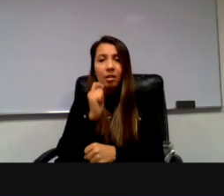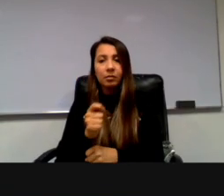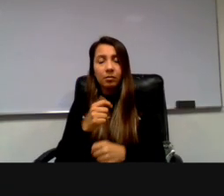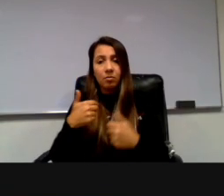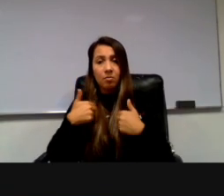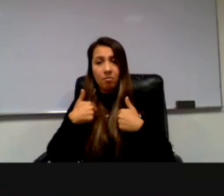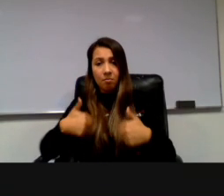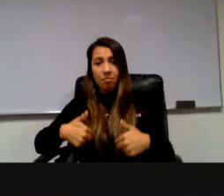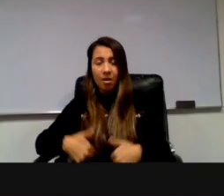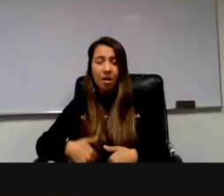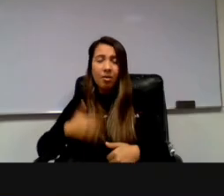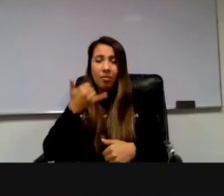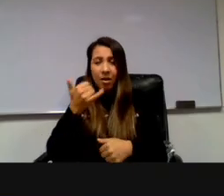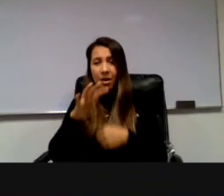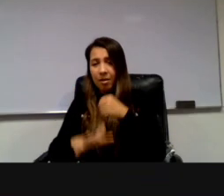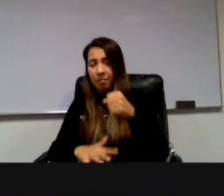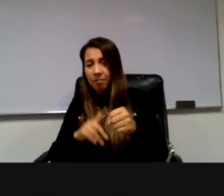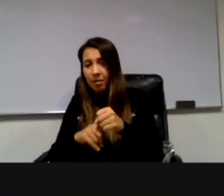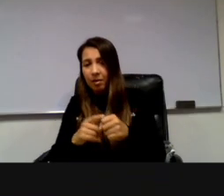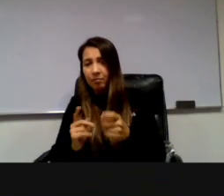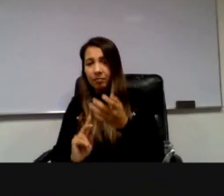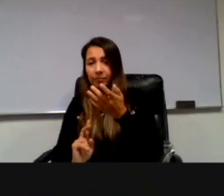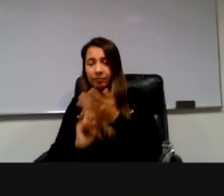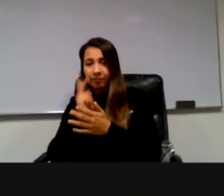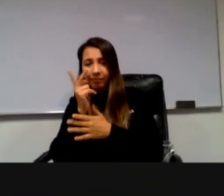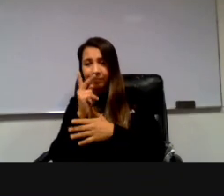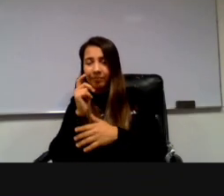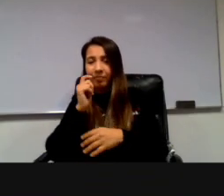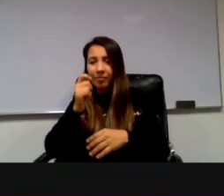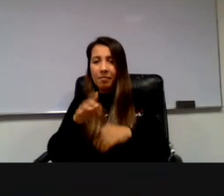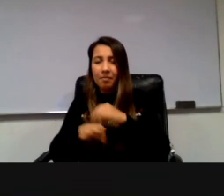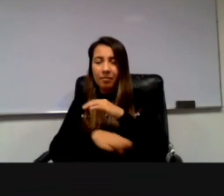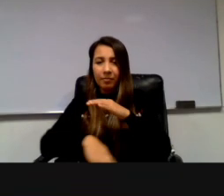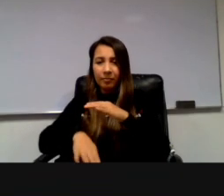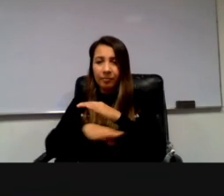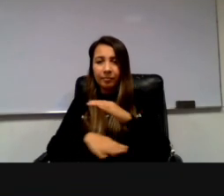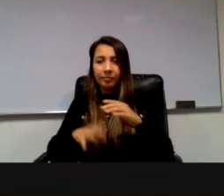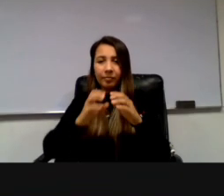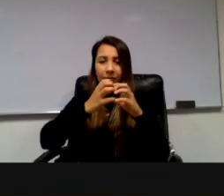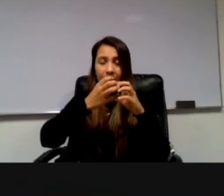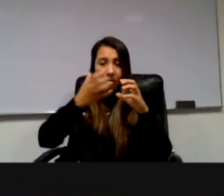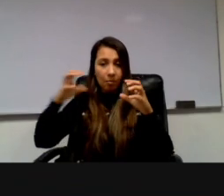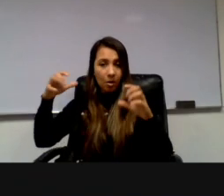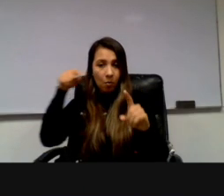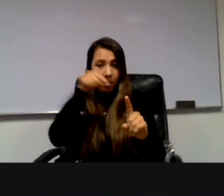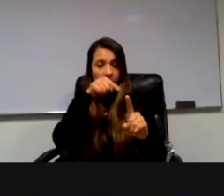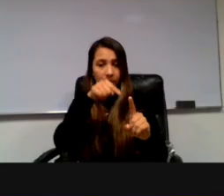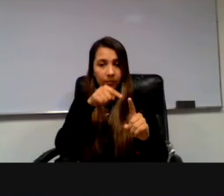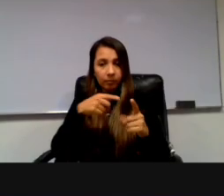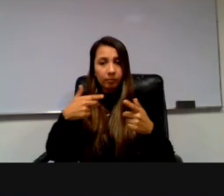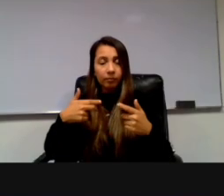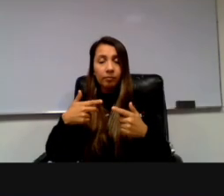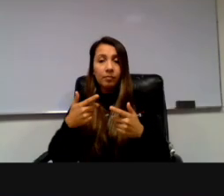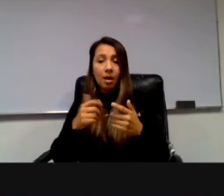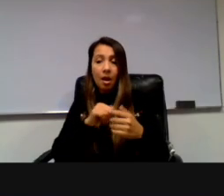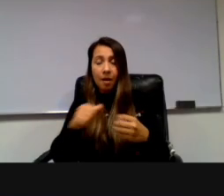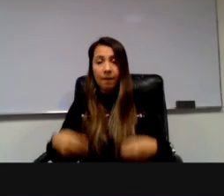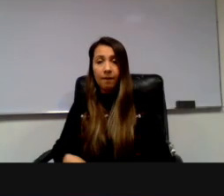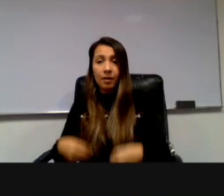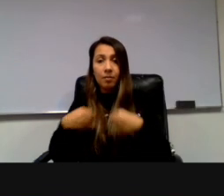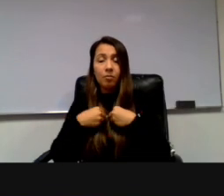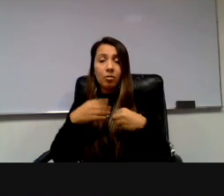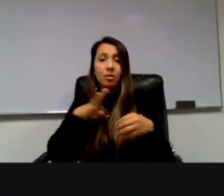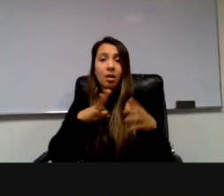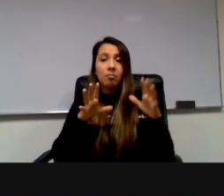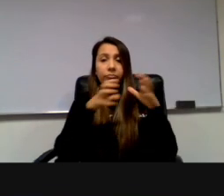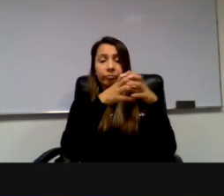seres vivos, en realidad, a este nivel muy básico, a este nivel molecular, los seres vivos, pues nos dividimos en tres